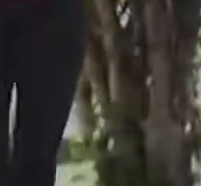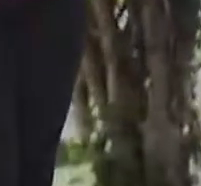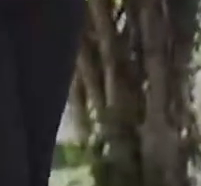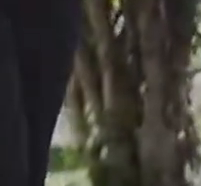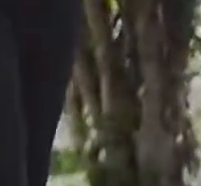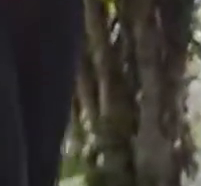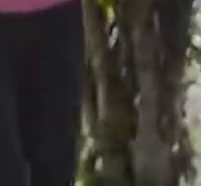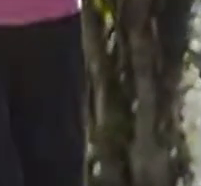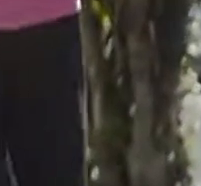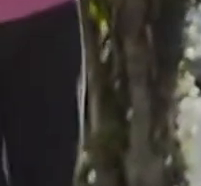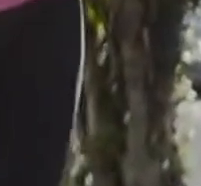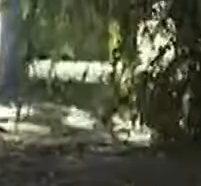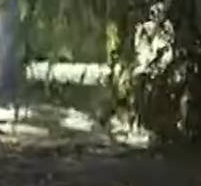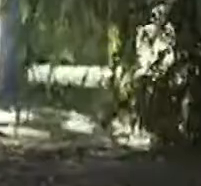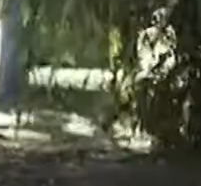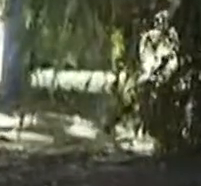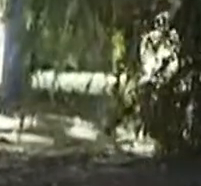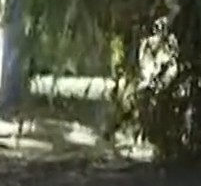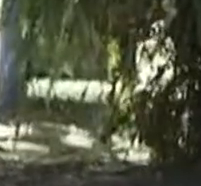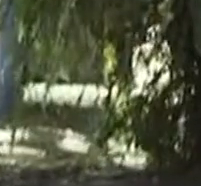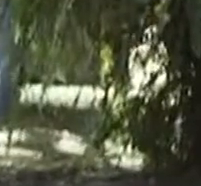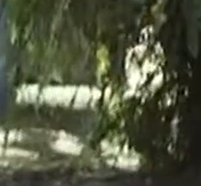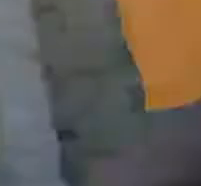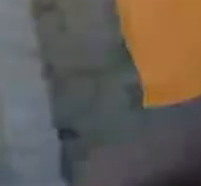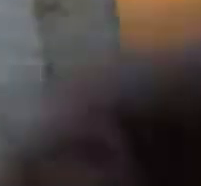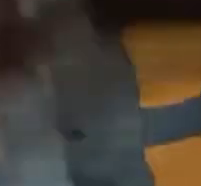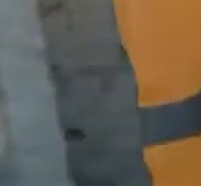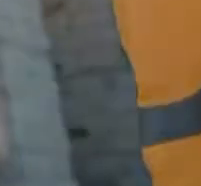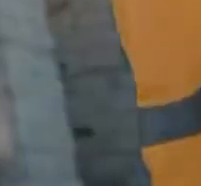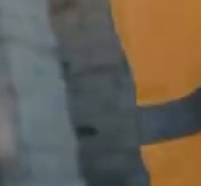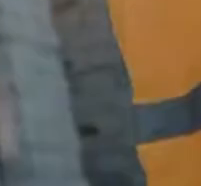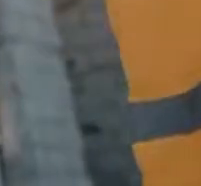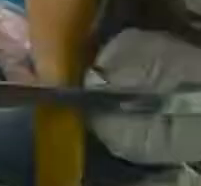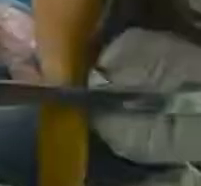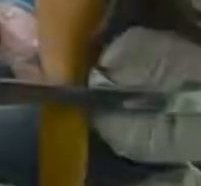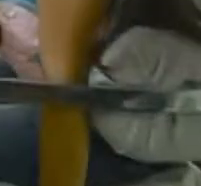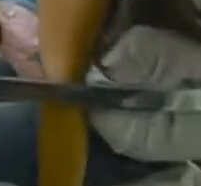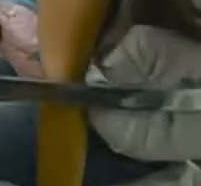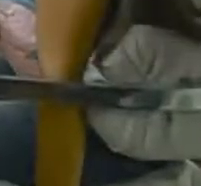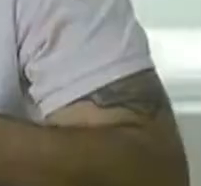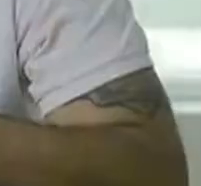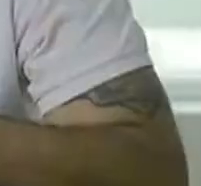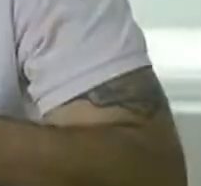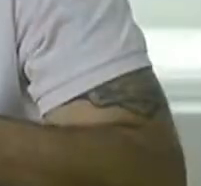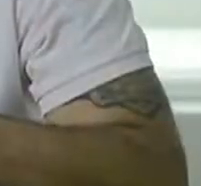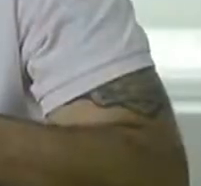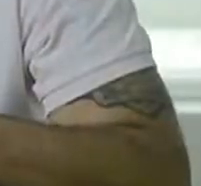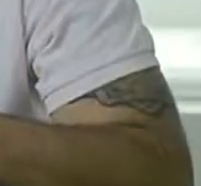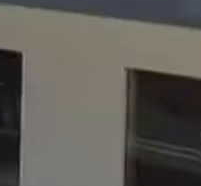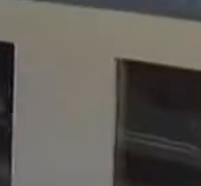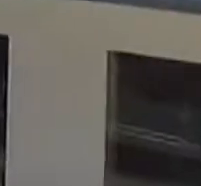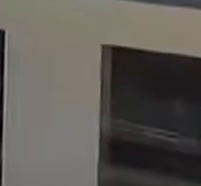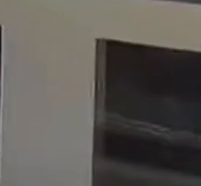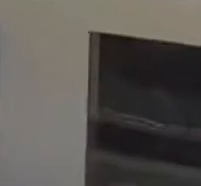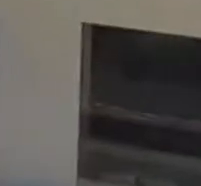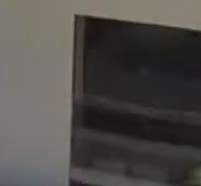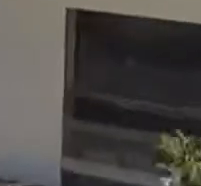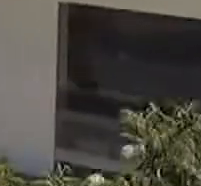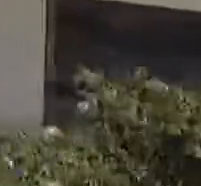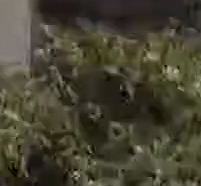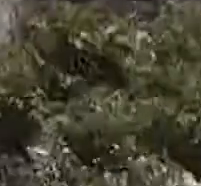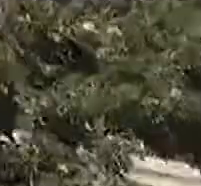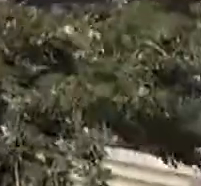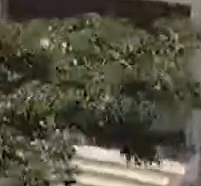Yo soy muy precavida. Siempre pienso en el futuro, así como cuido mis proyectos y a mi familia. Yo cuido de mí. Por eso me afilié al IES